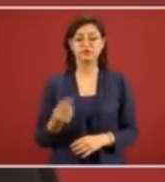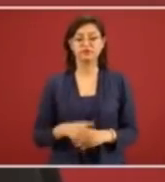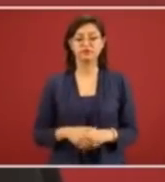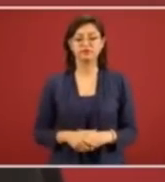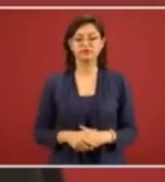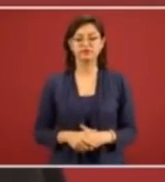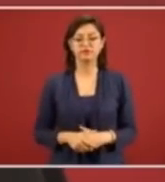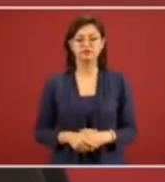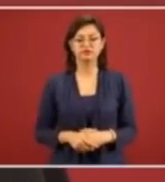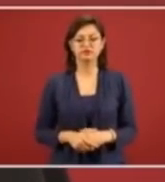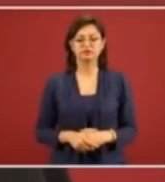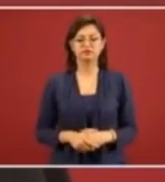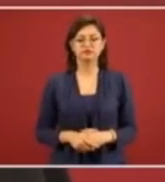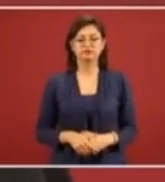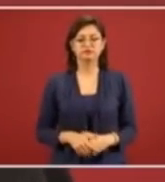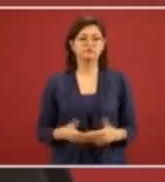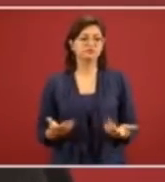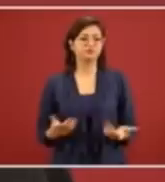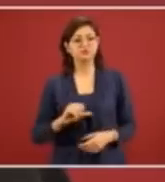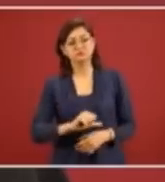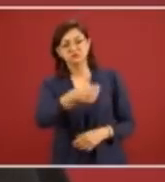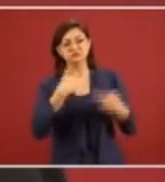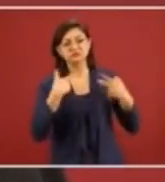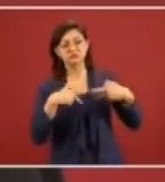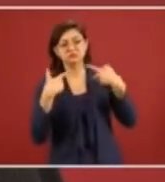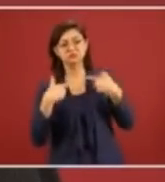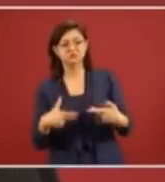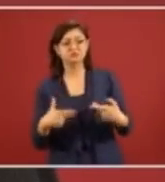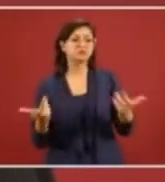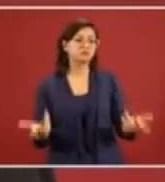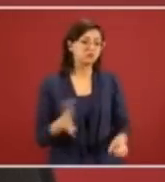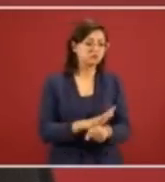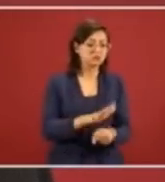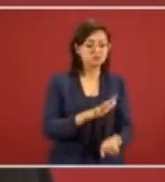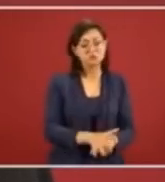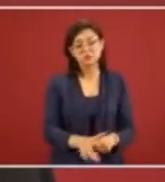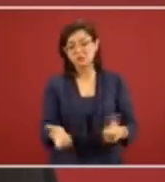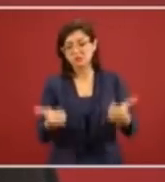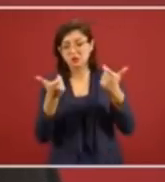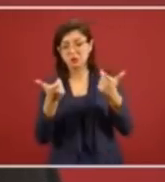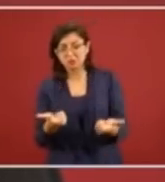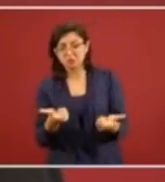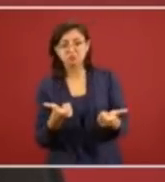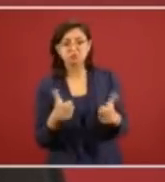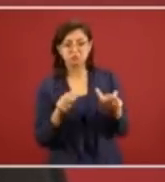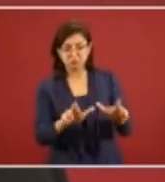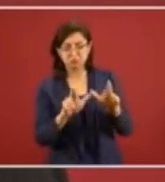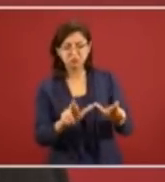Ya el que le fue bien en la vida, que tiene posibilidades económicas, ya